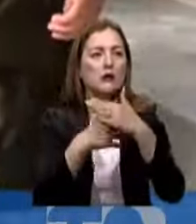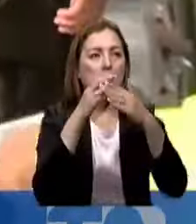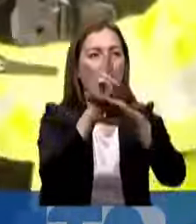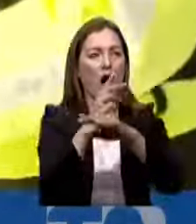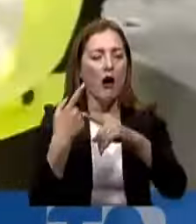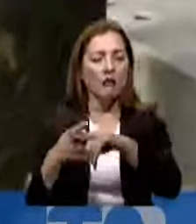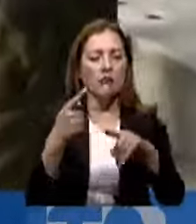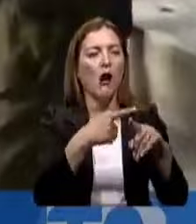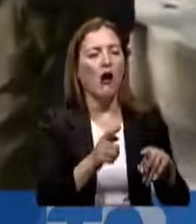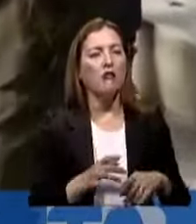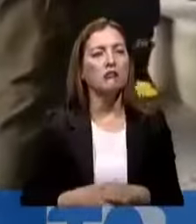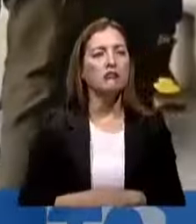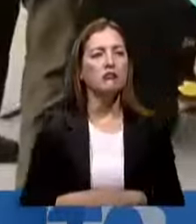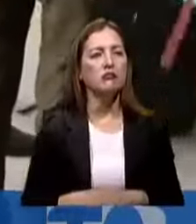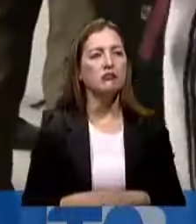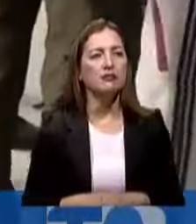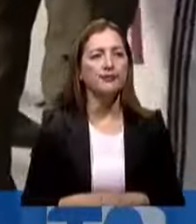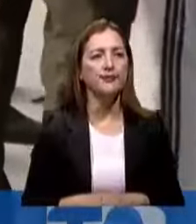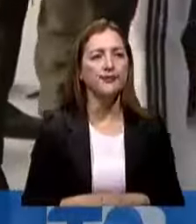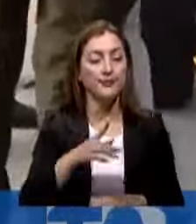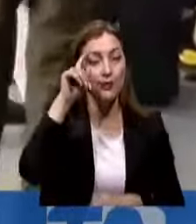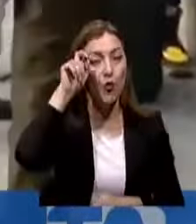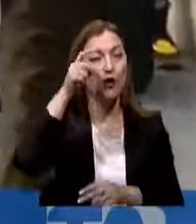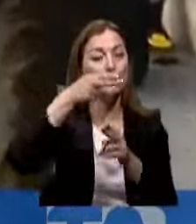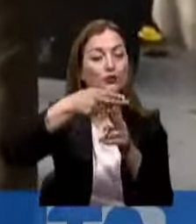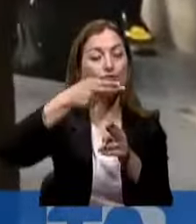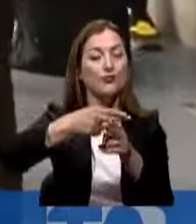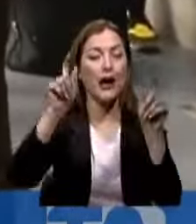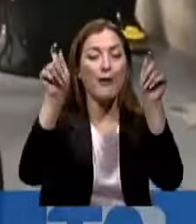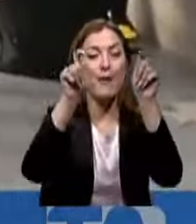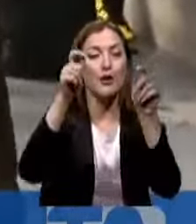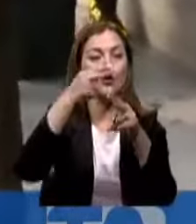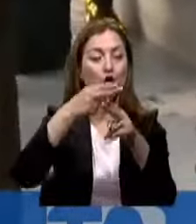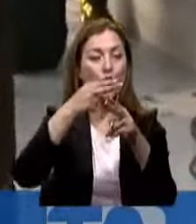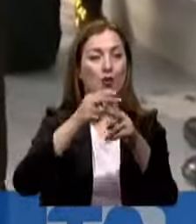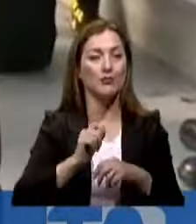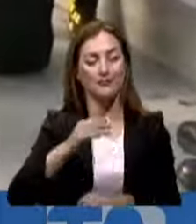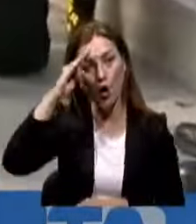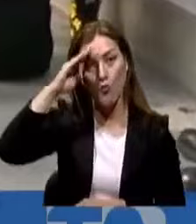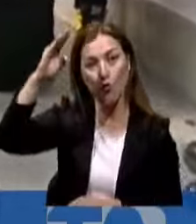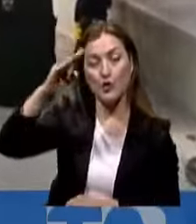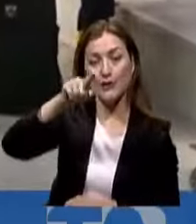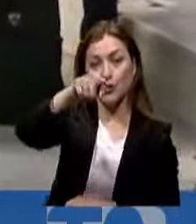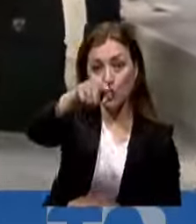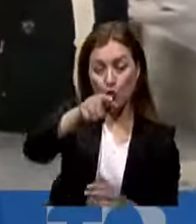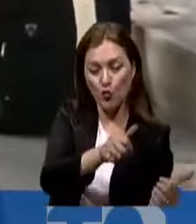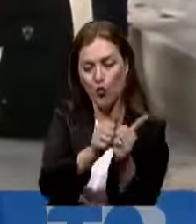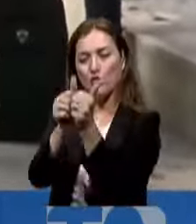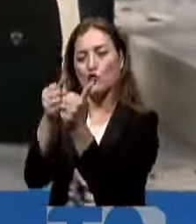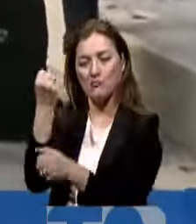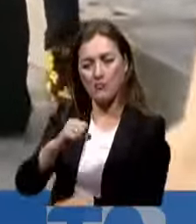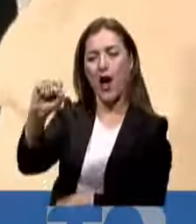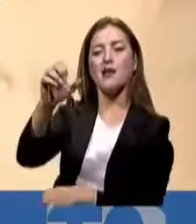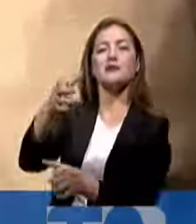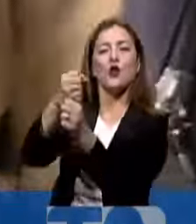los diferentes medios de transporte. Y queremos recordarles el nombre de esta campaña, La Policía y Tú Juntos